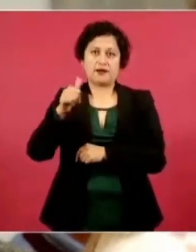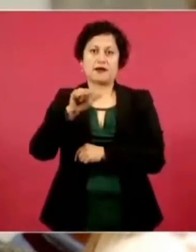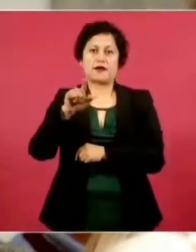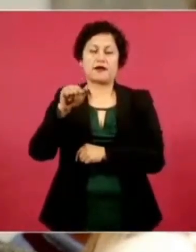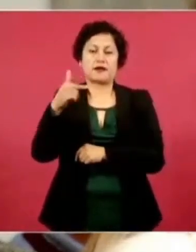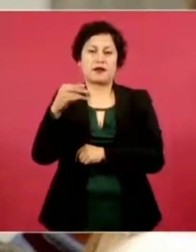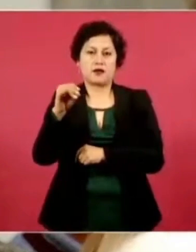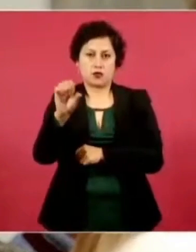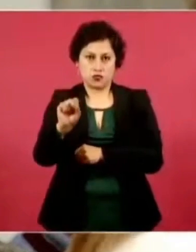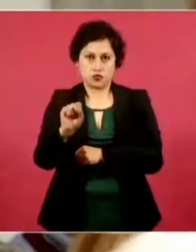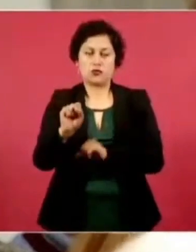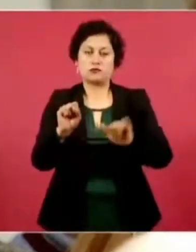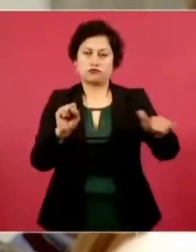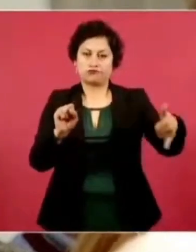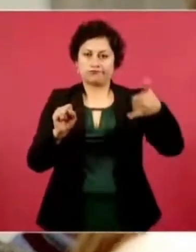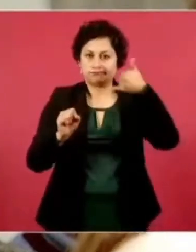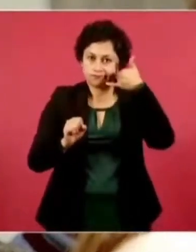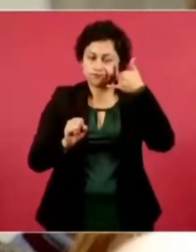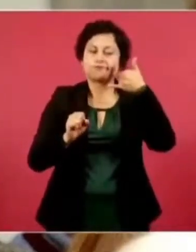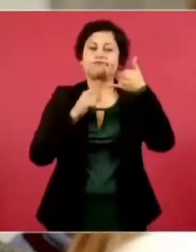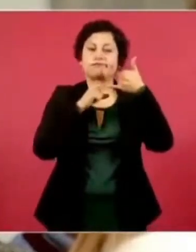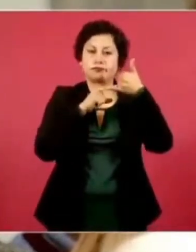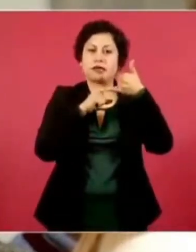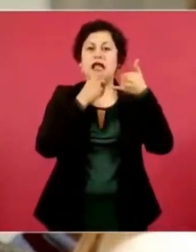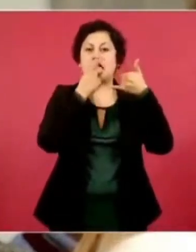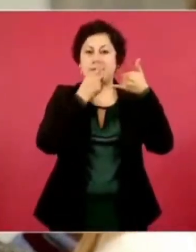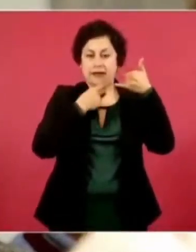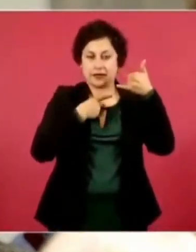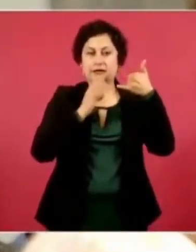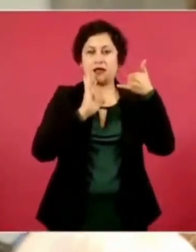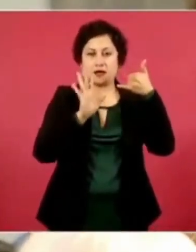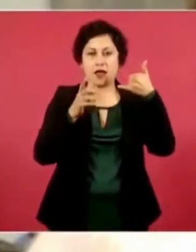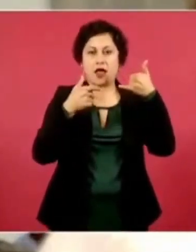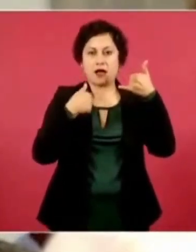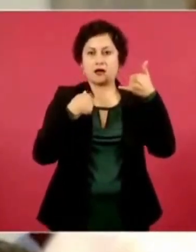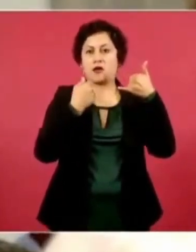Cuando ya sabe que estoy compareciendo,